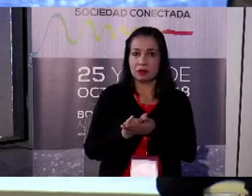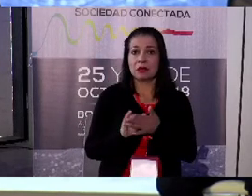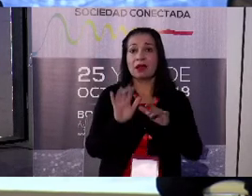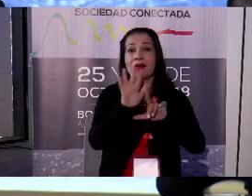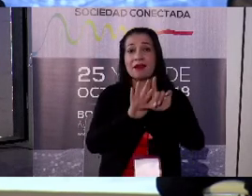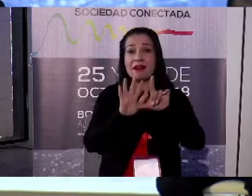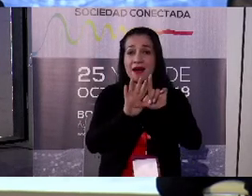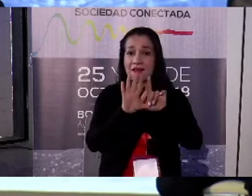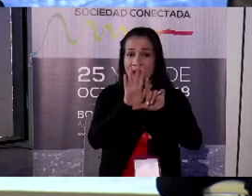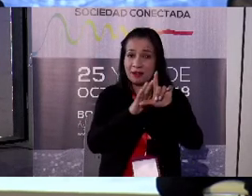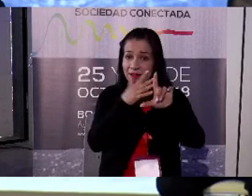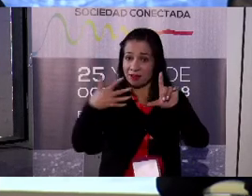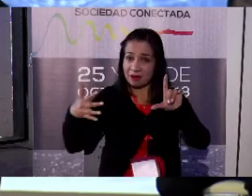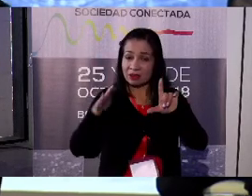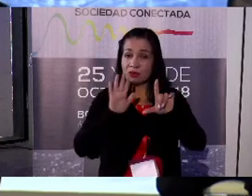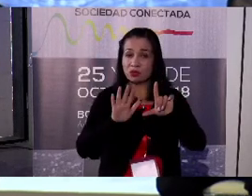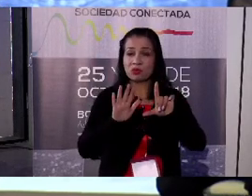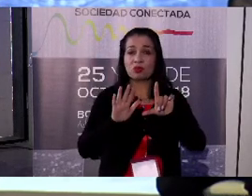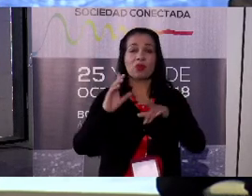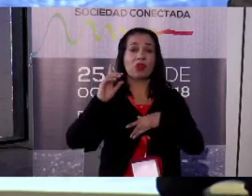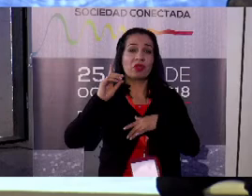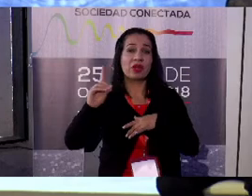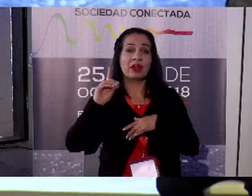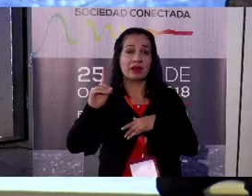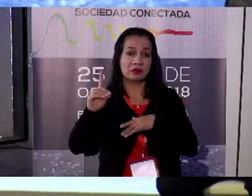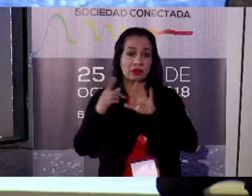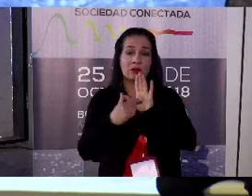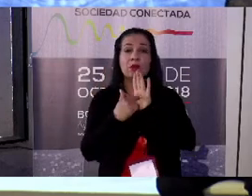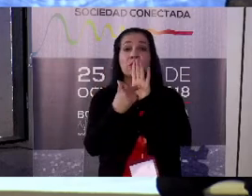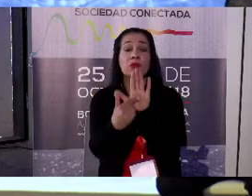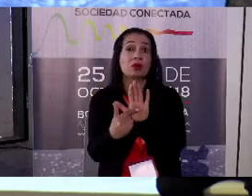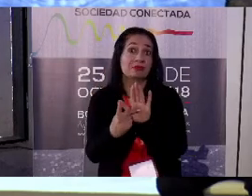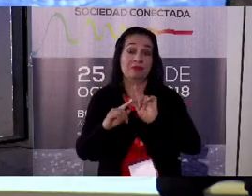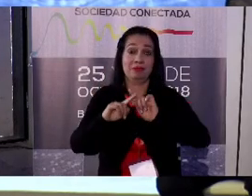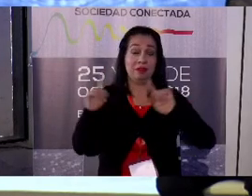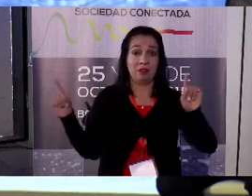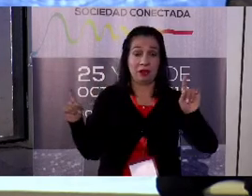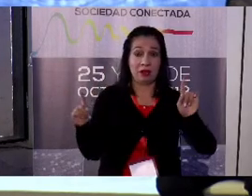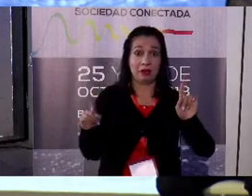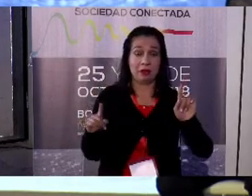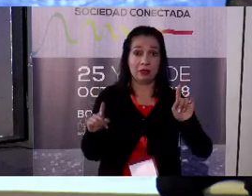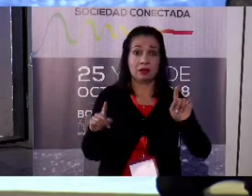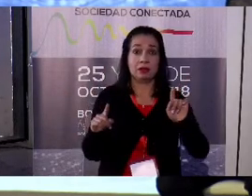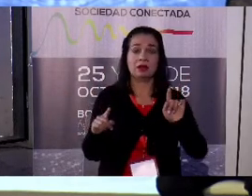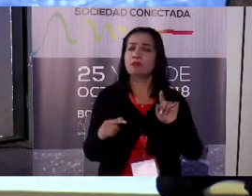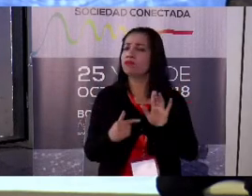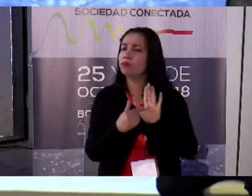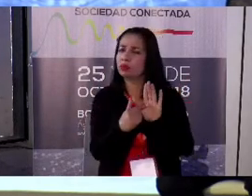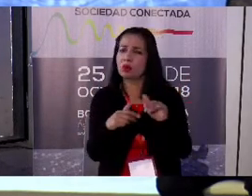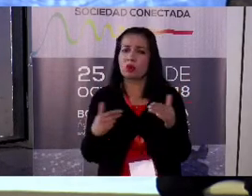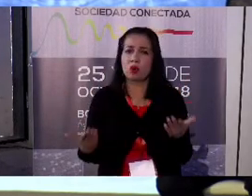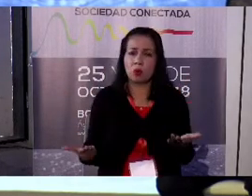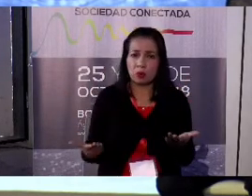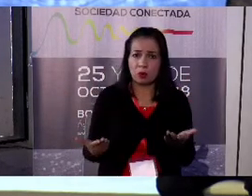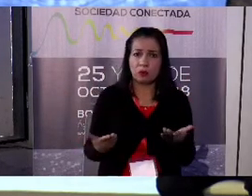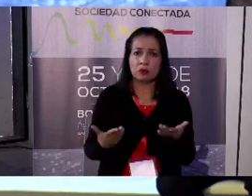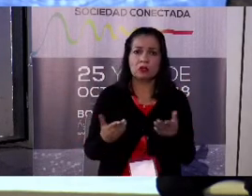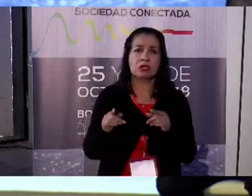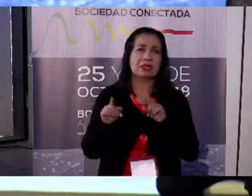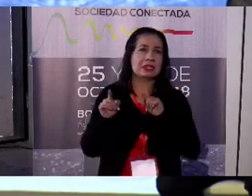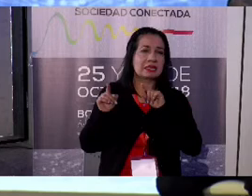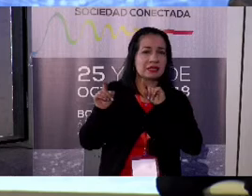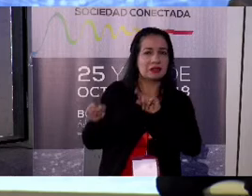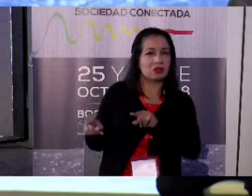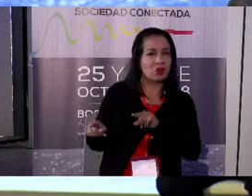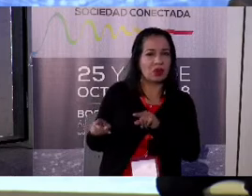acá la de la parte derecha nos dice otra cosa también qua esto